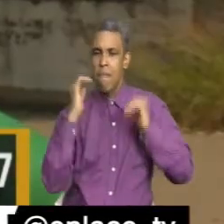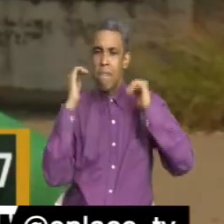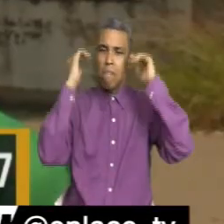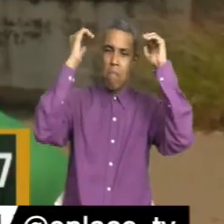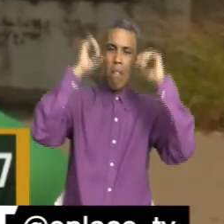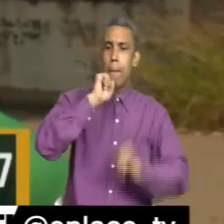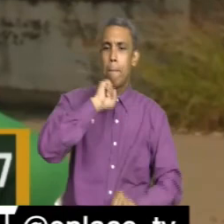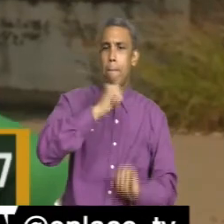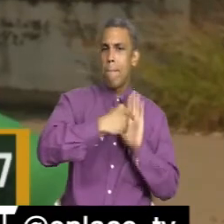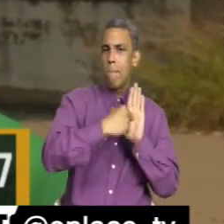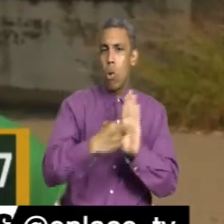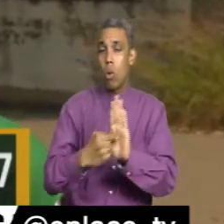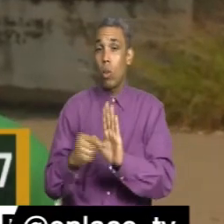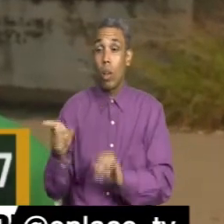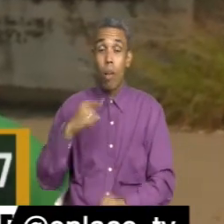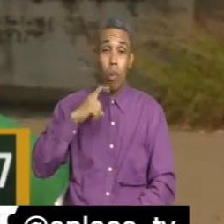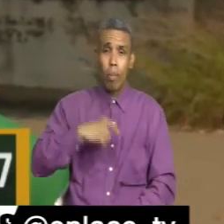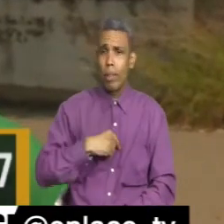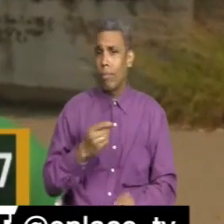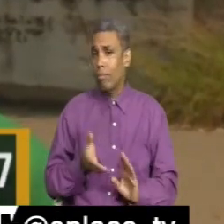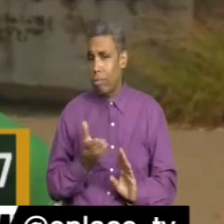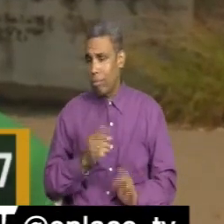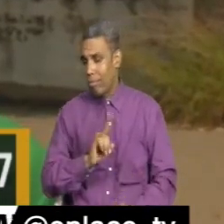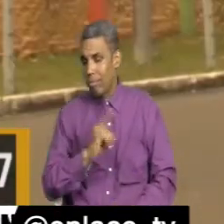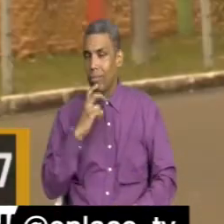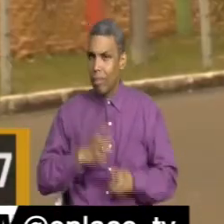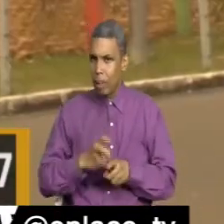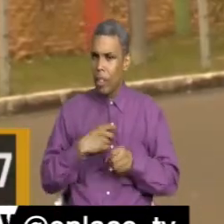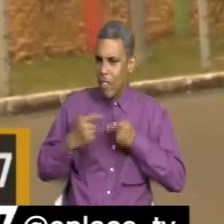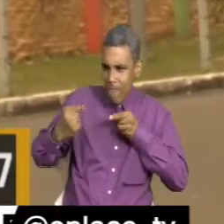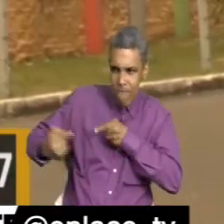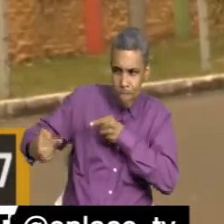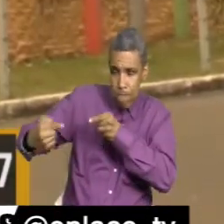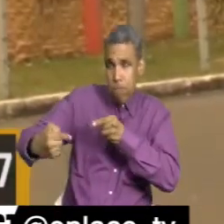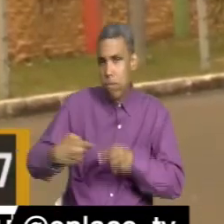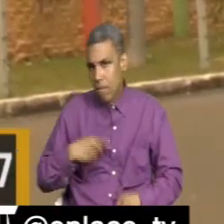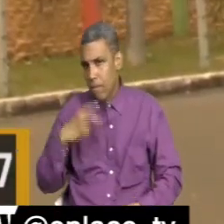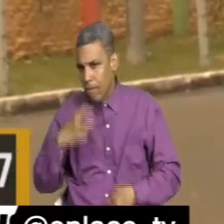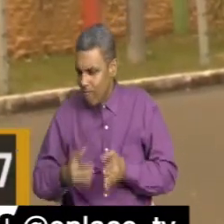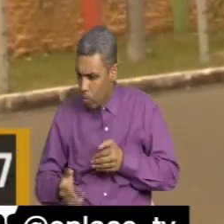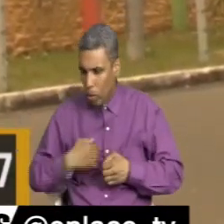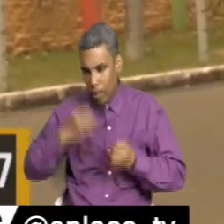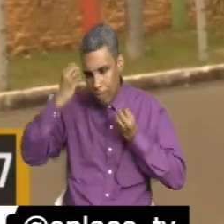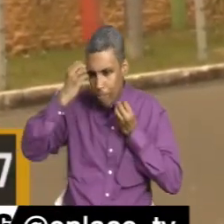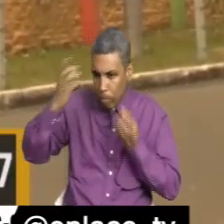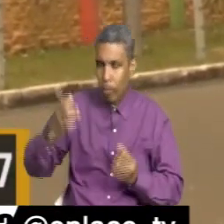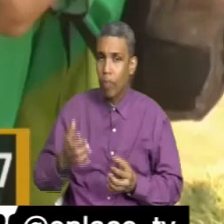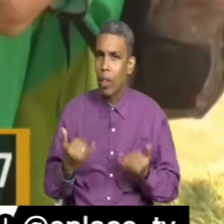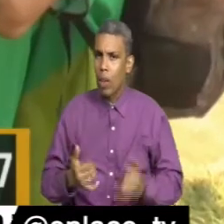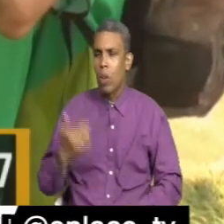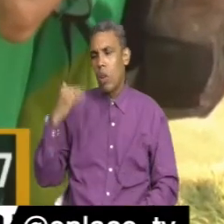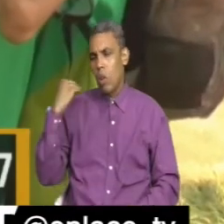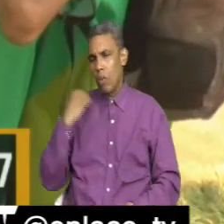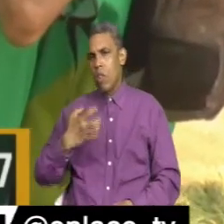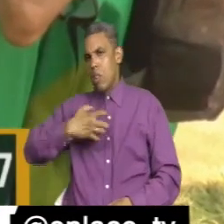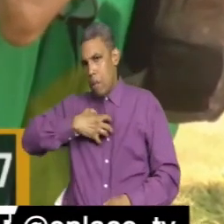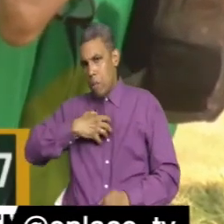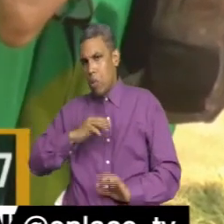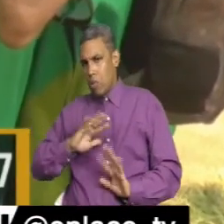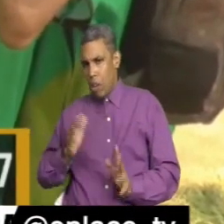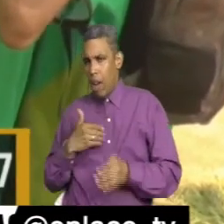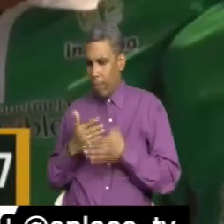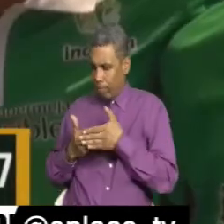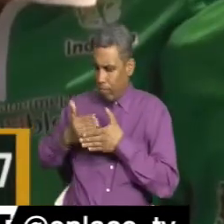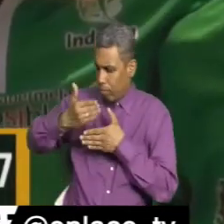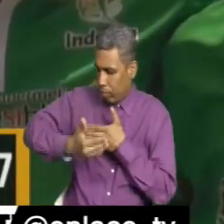difícil el reto allá en Bucaramanga y esperamos dar lo mejor de nosotros. Bueno, nosotros clasificamos en la provincial y ahora vamos para el departamental con todo a ver si podemos ganar, traernos el